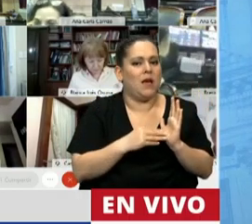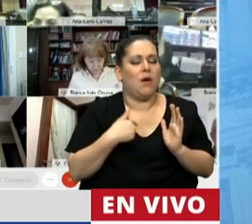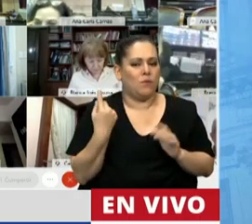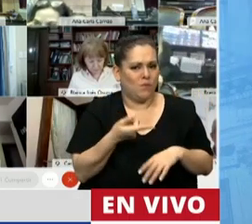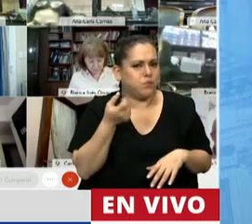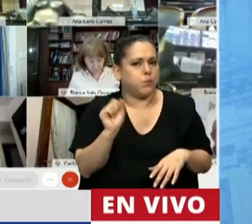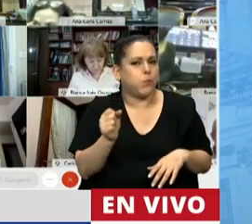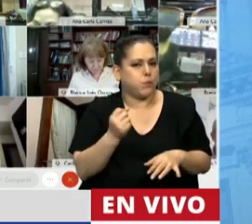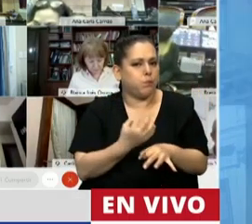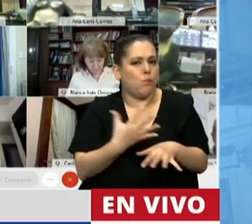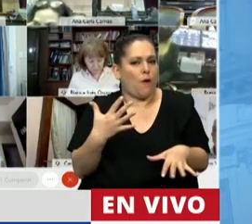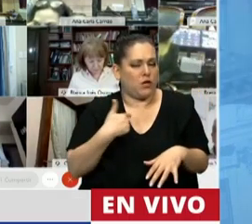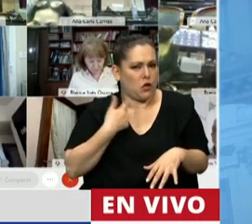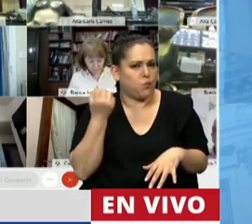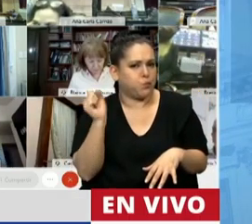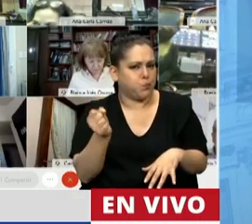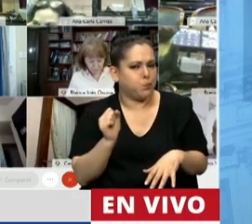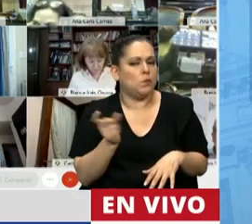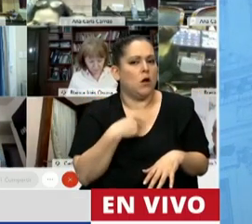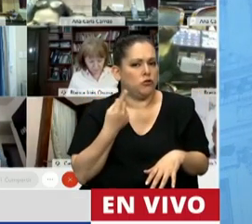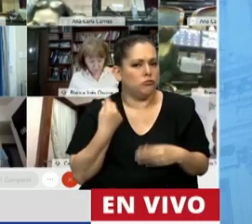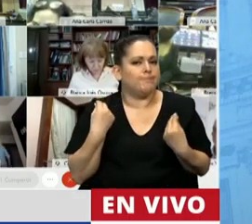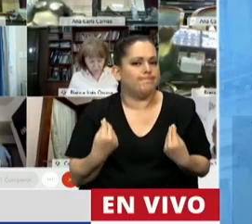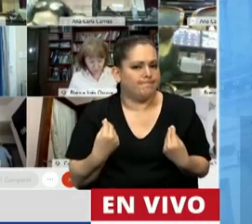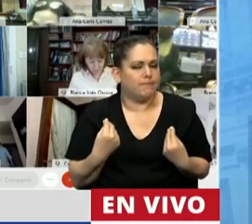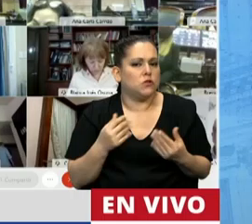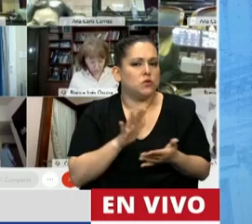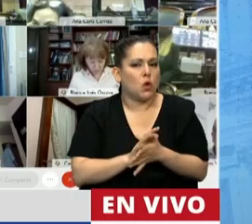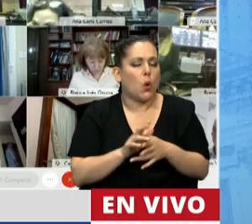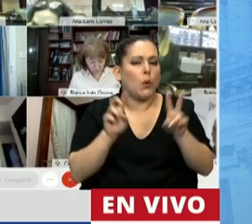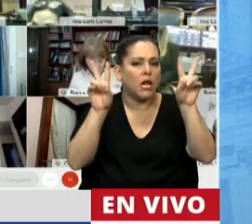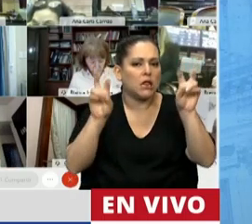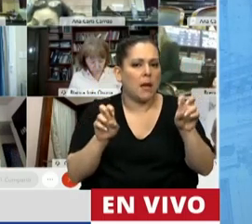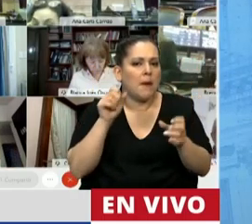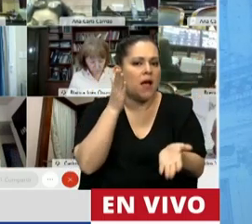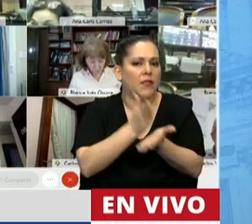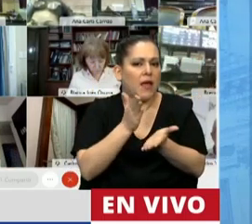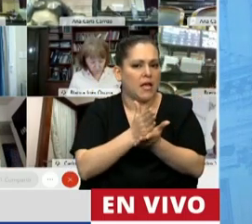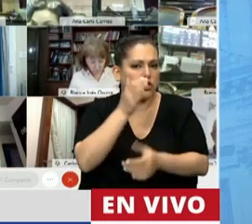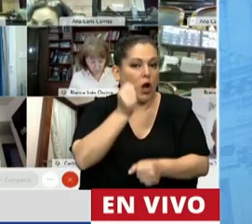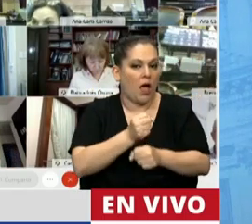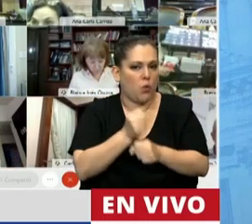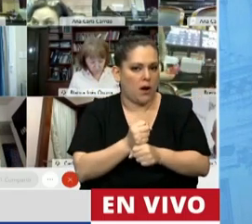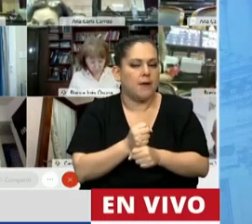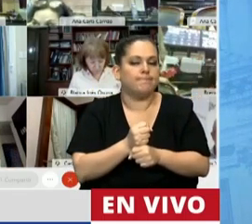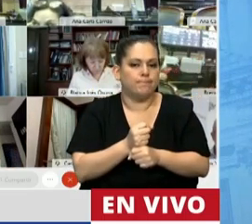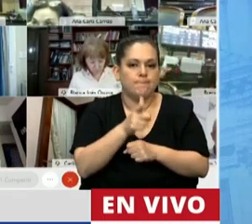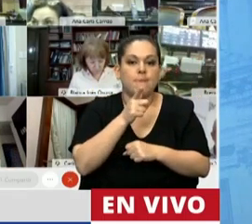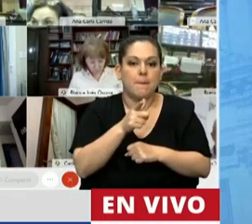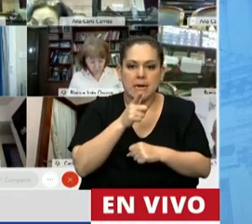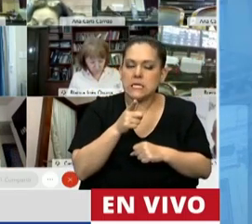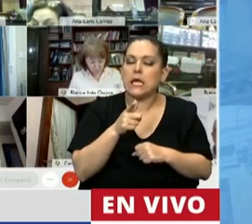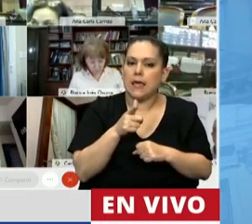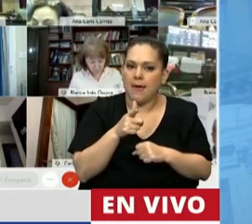profesión e hicimos todo lo que tiene que ver con la cuestión del derecho laboral, me parece que